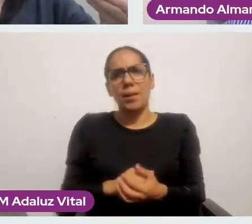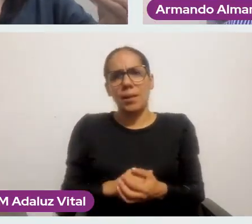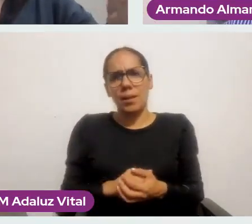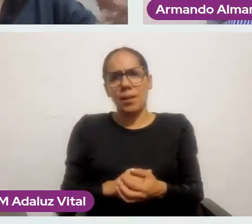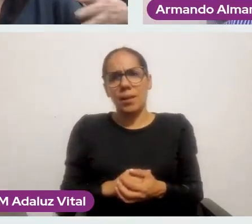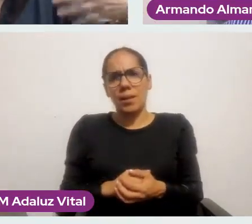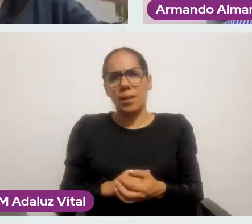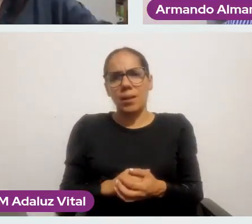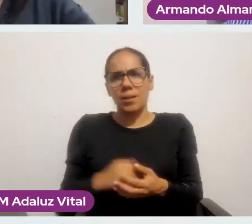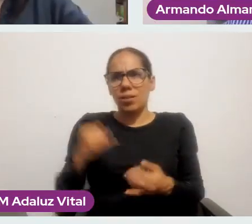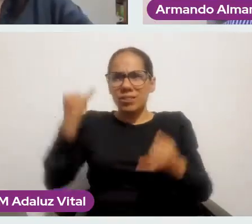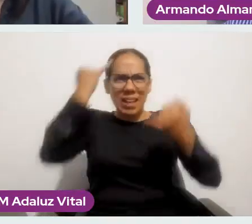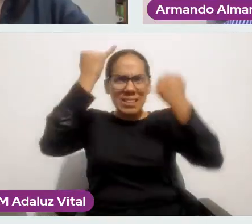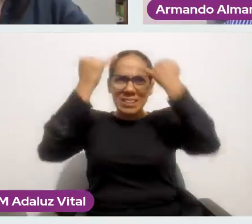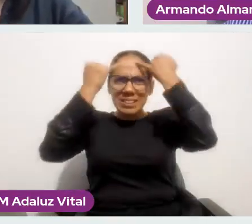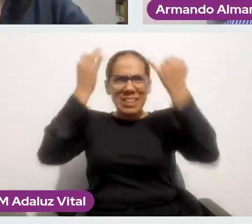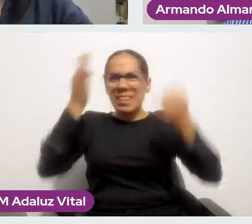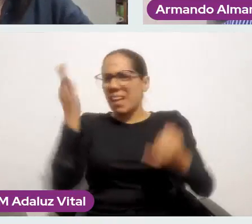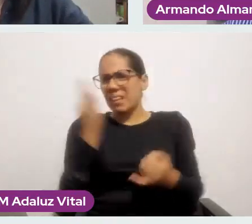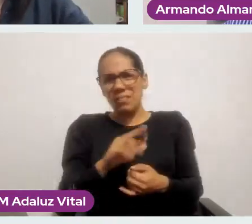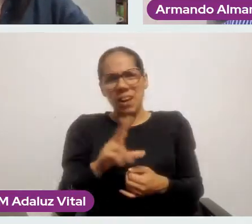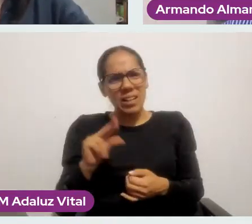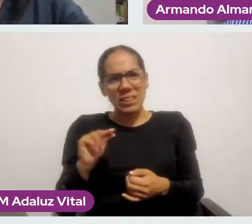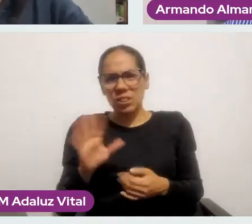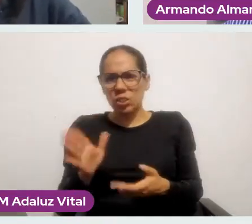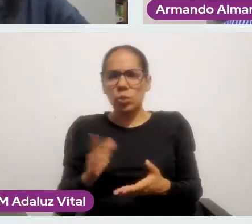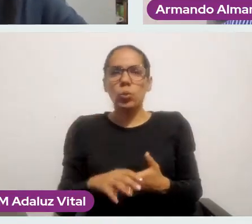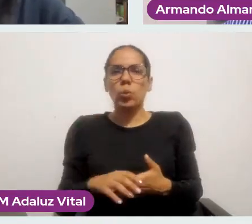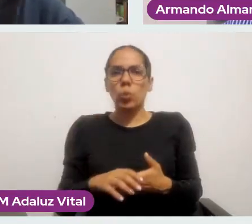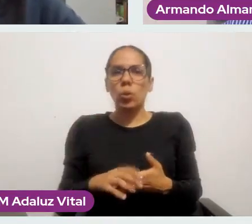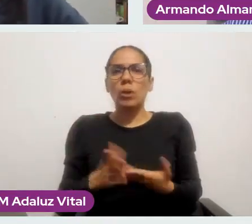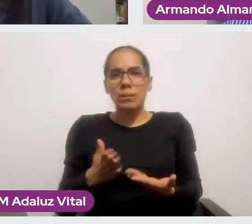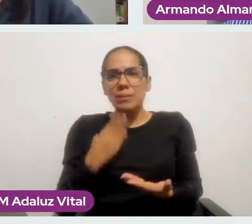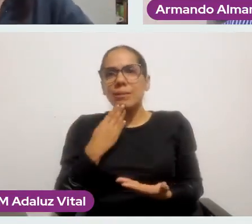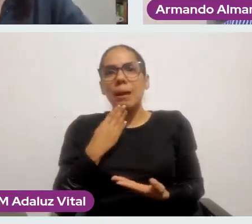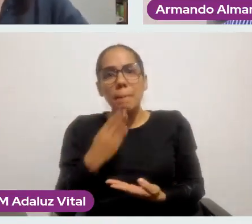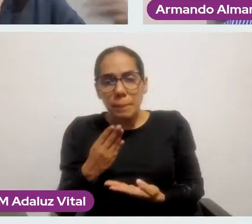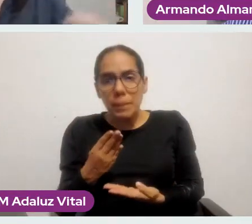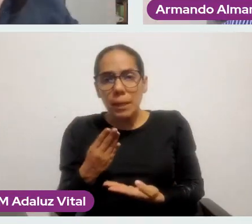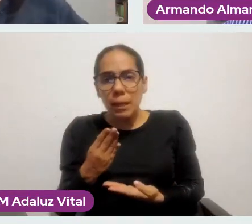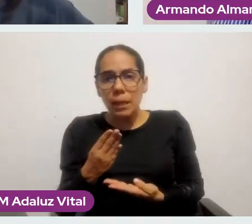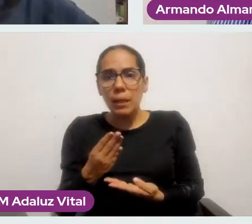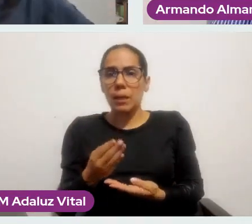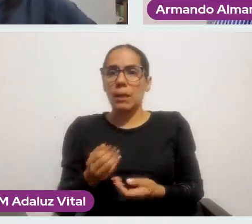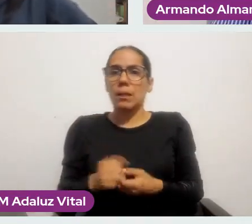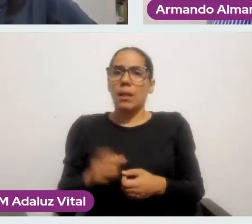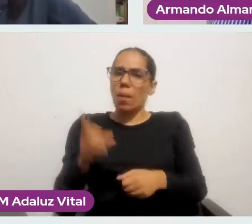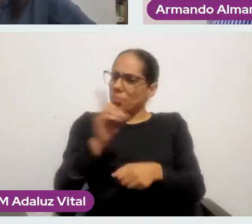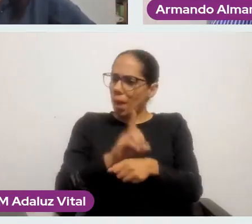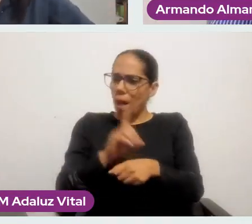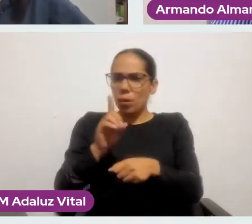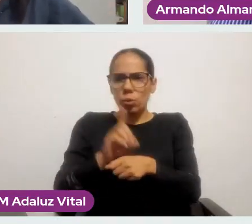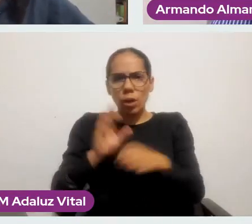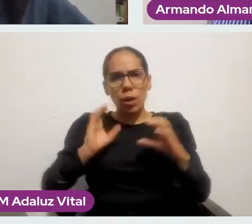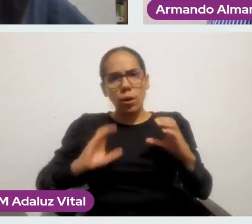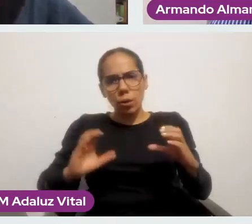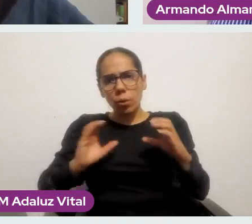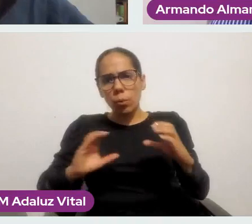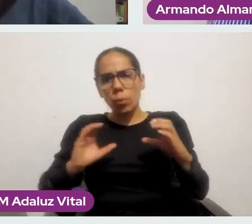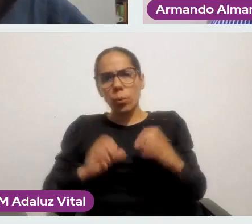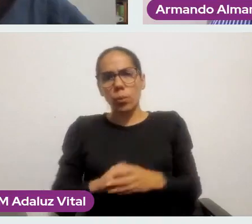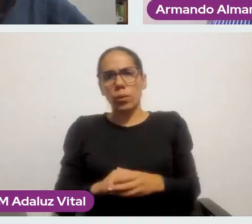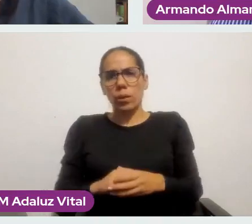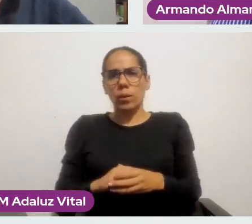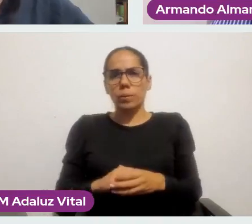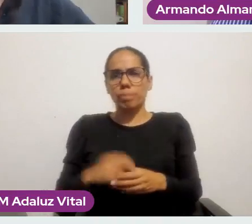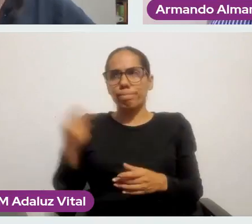pues más bien actividades que uno debería hacer regularmente por buscar esto, una salud mental. Y como bien nos estaba